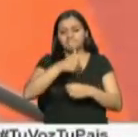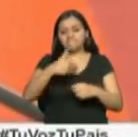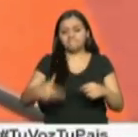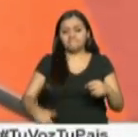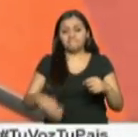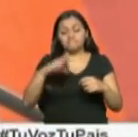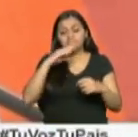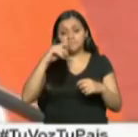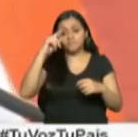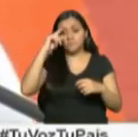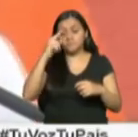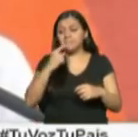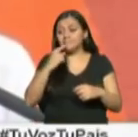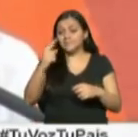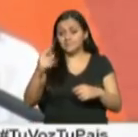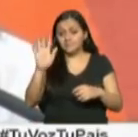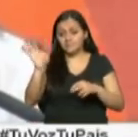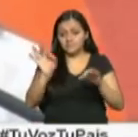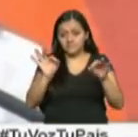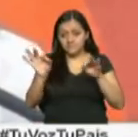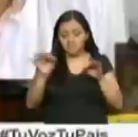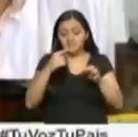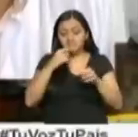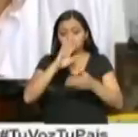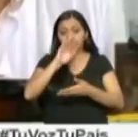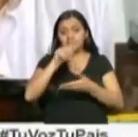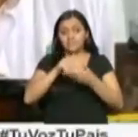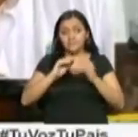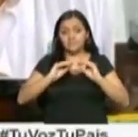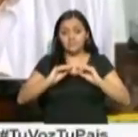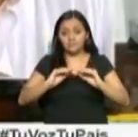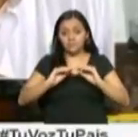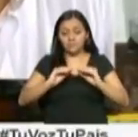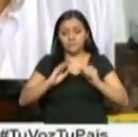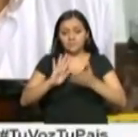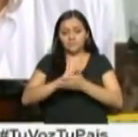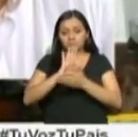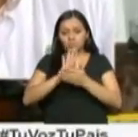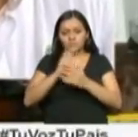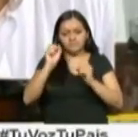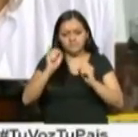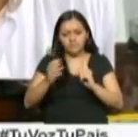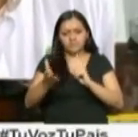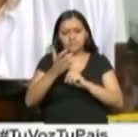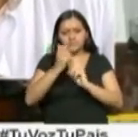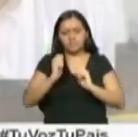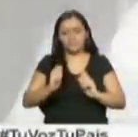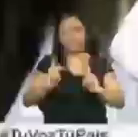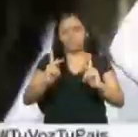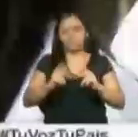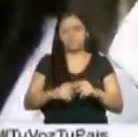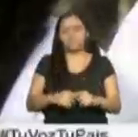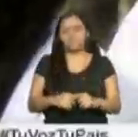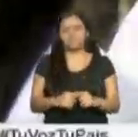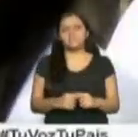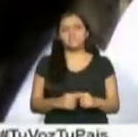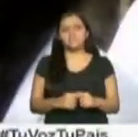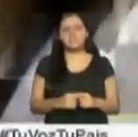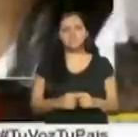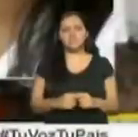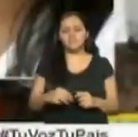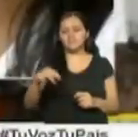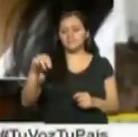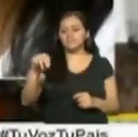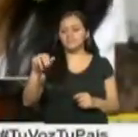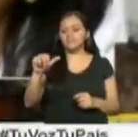de la República, Rafael Correa, señaló que el centro educativo es un camino hacia las oportunidades. Mayra,